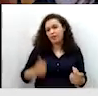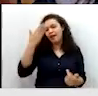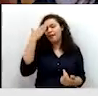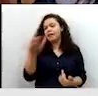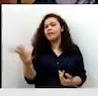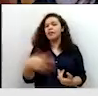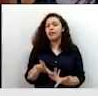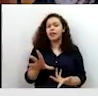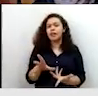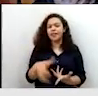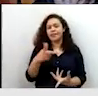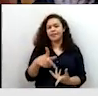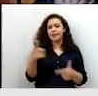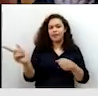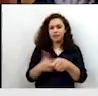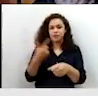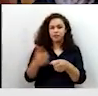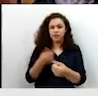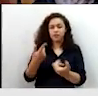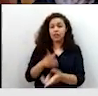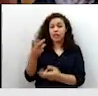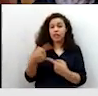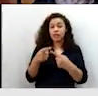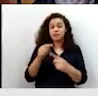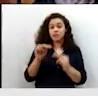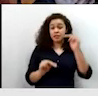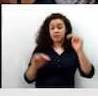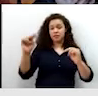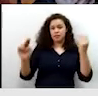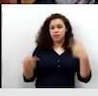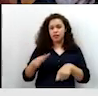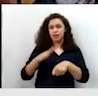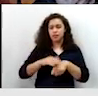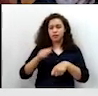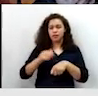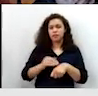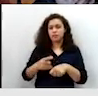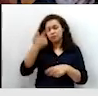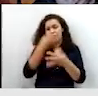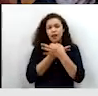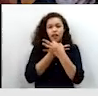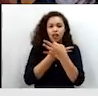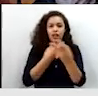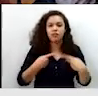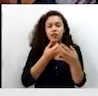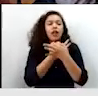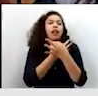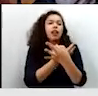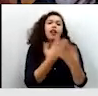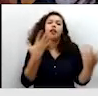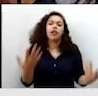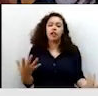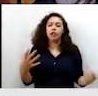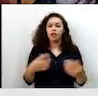marcas refresqueras pues ya las tienen en distintas versiones, sobre todo para no perder la adicción de la población. Pues inclusive,